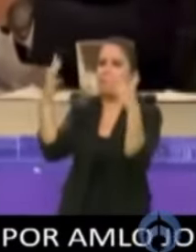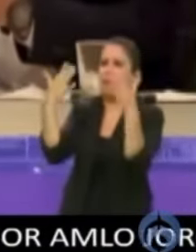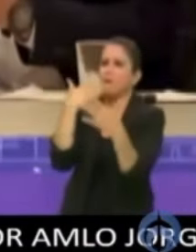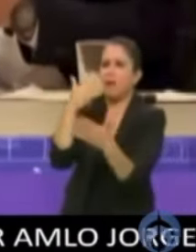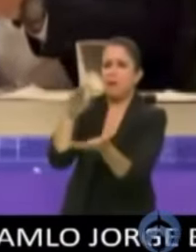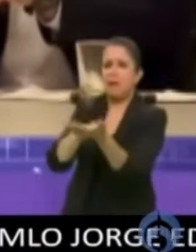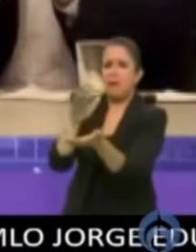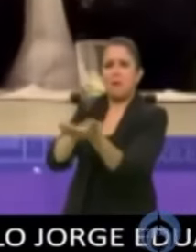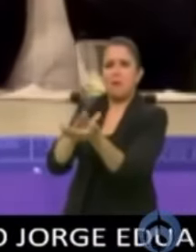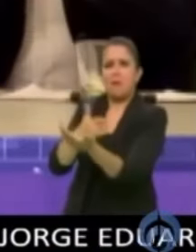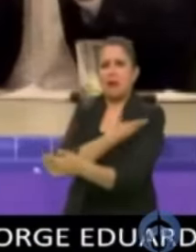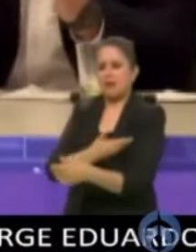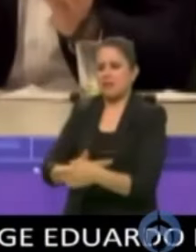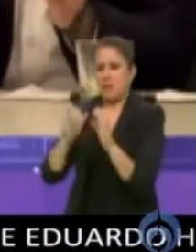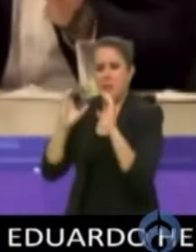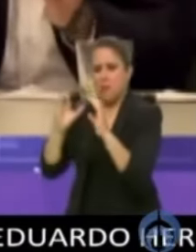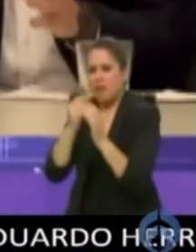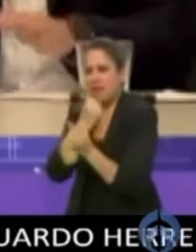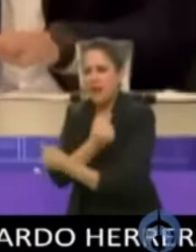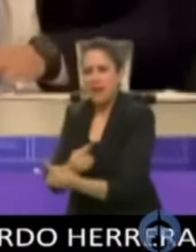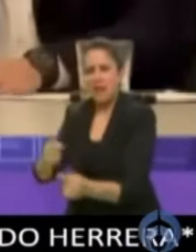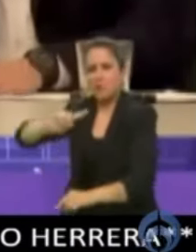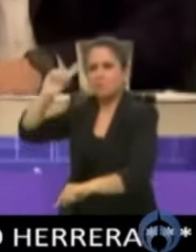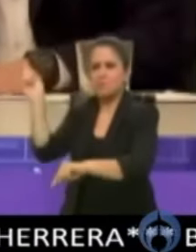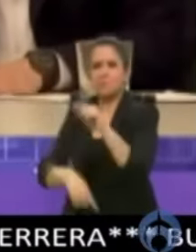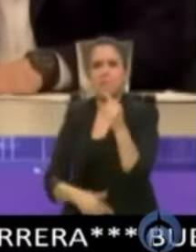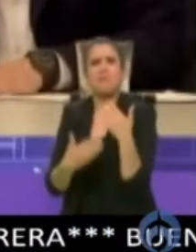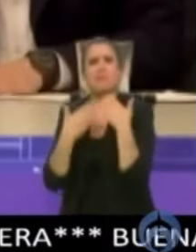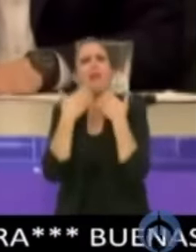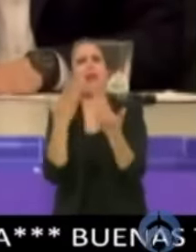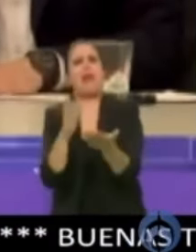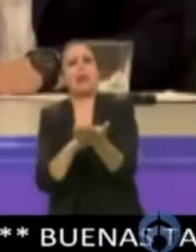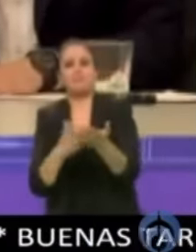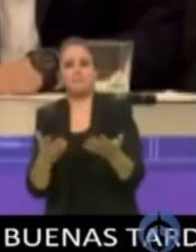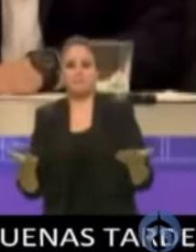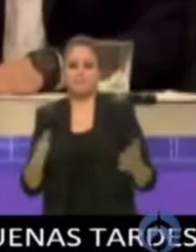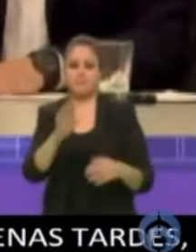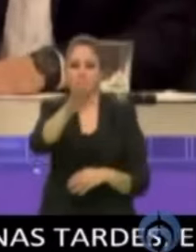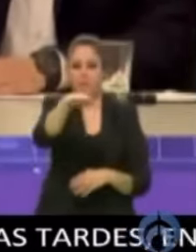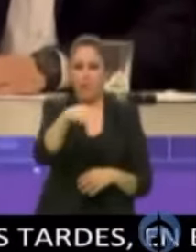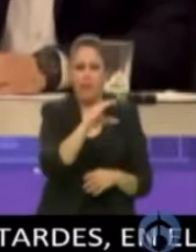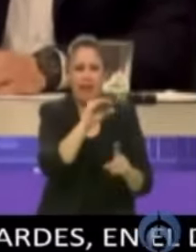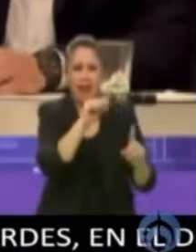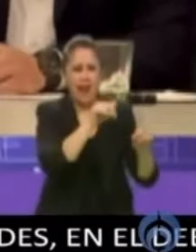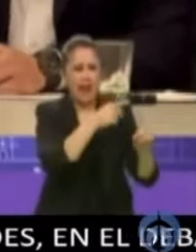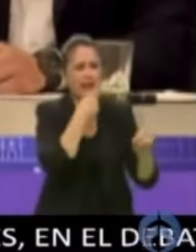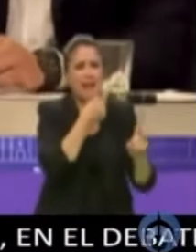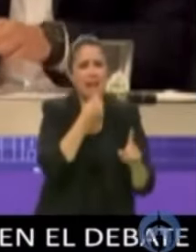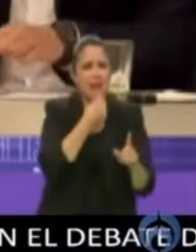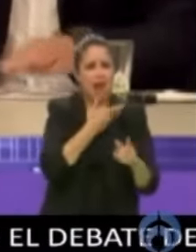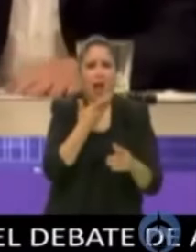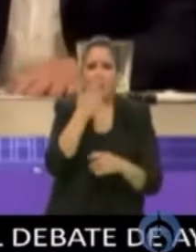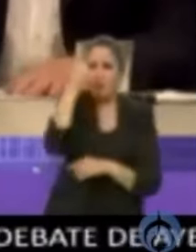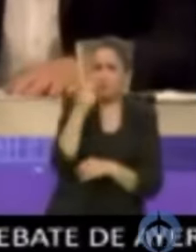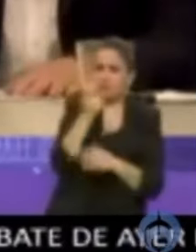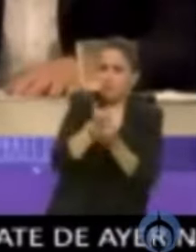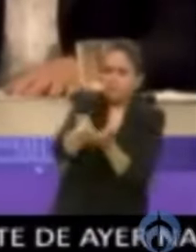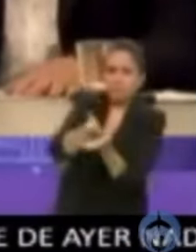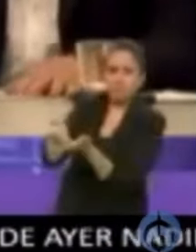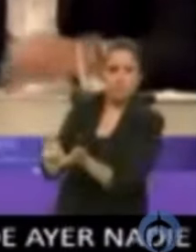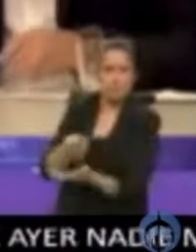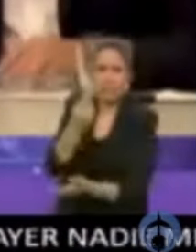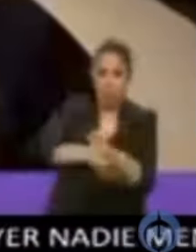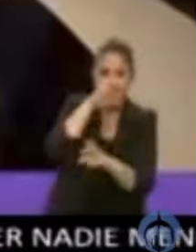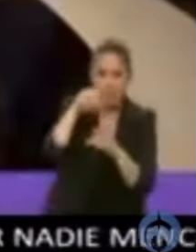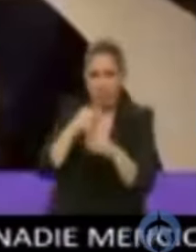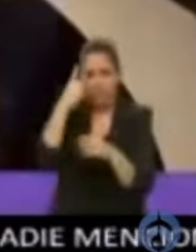destacas de el debate? Te diría, primero, las menciones, múltiples menciones de Clara Brugada